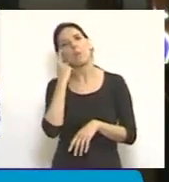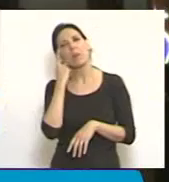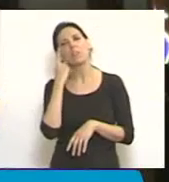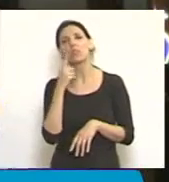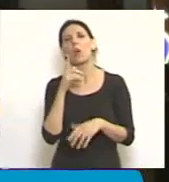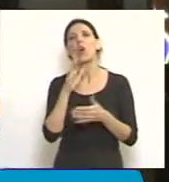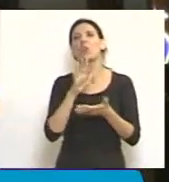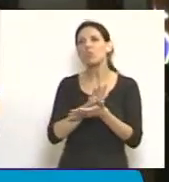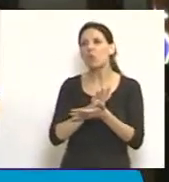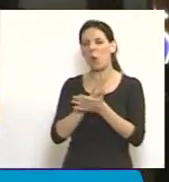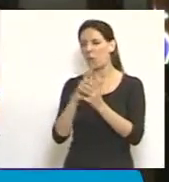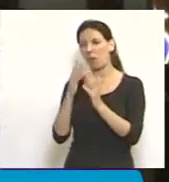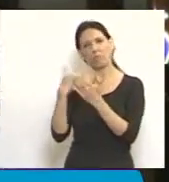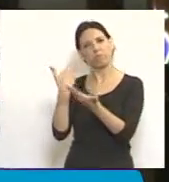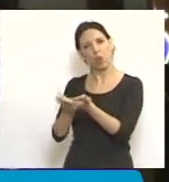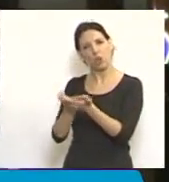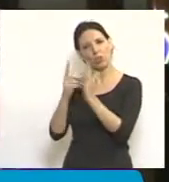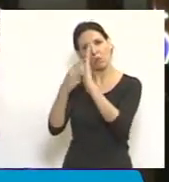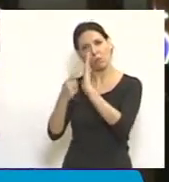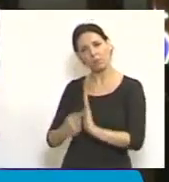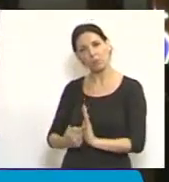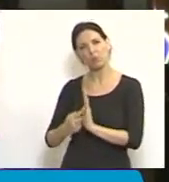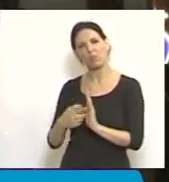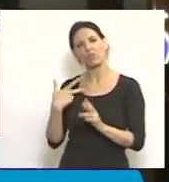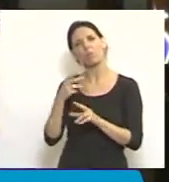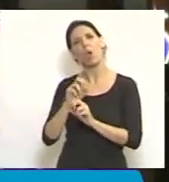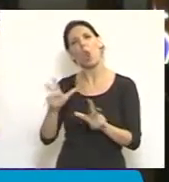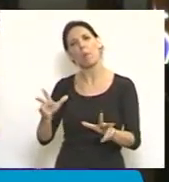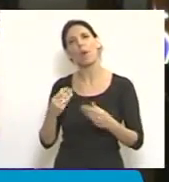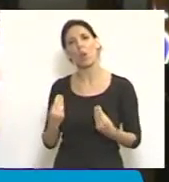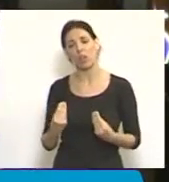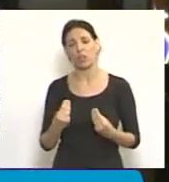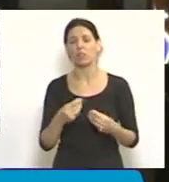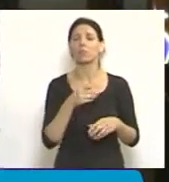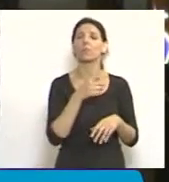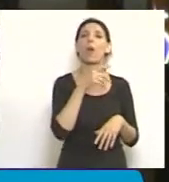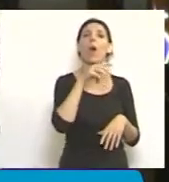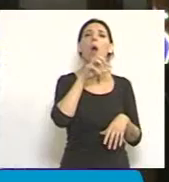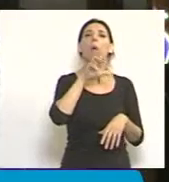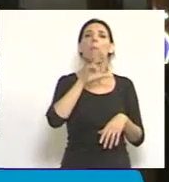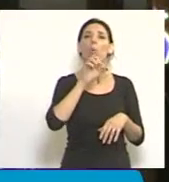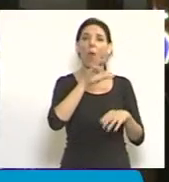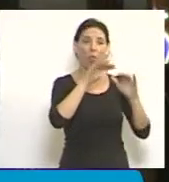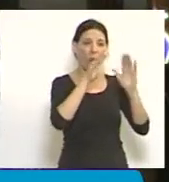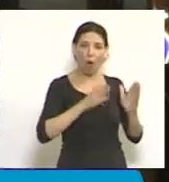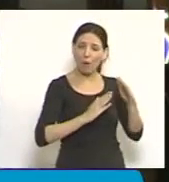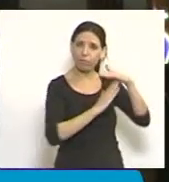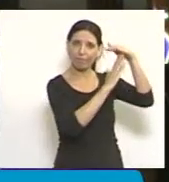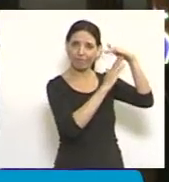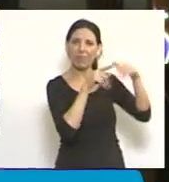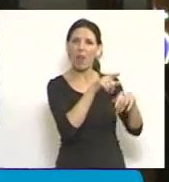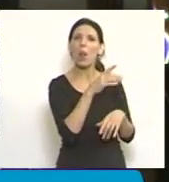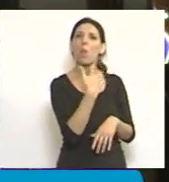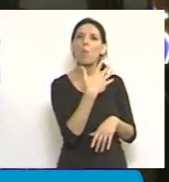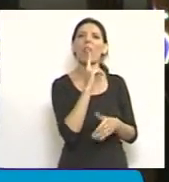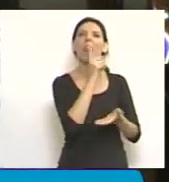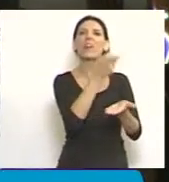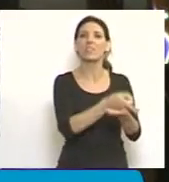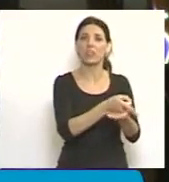decir, en muchas materias la Junta de Fiscales debería tener una participación no meramente consultiva, sino verdaderamente